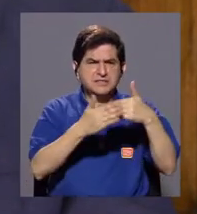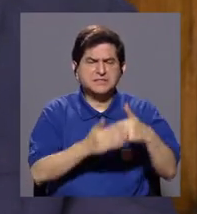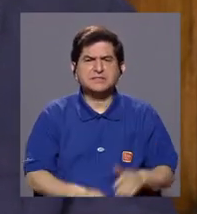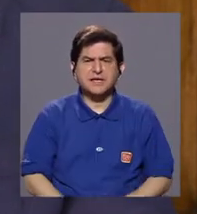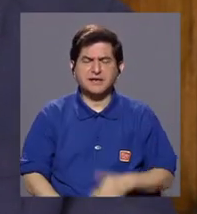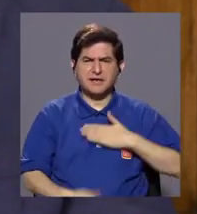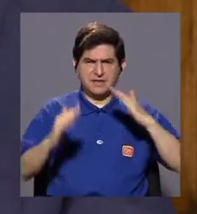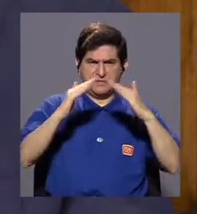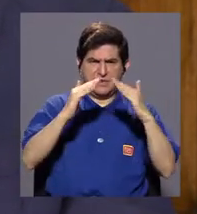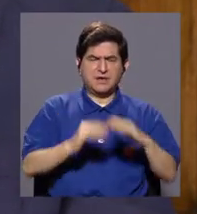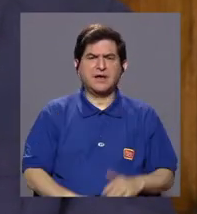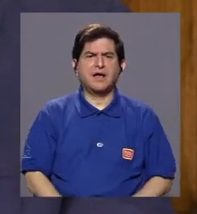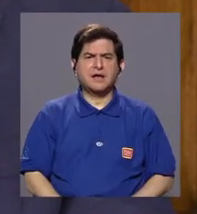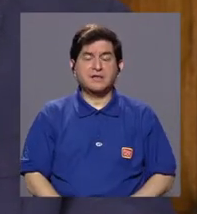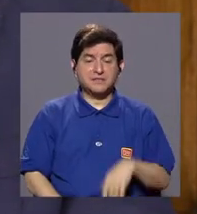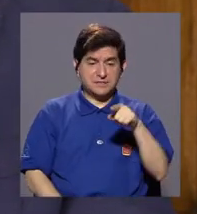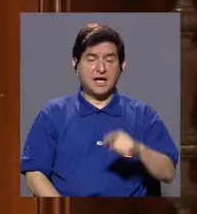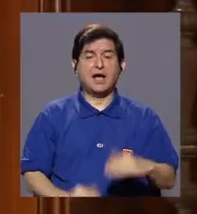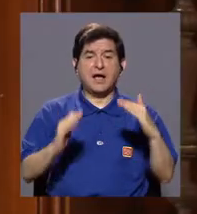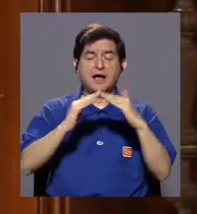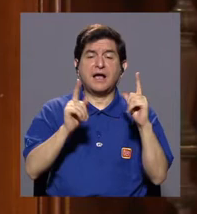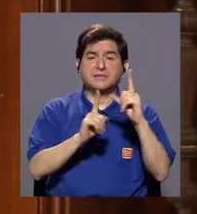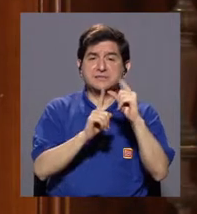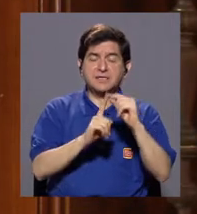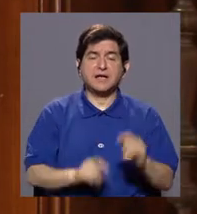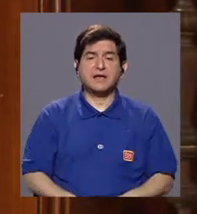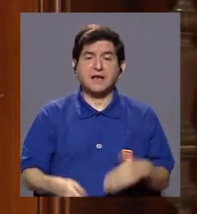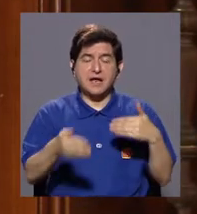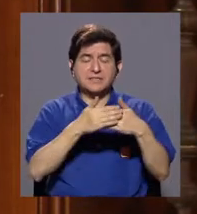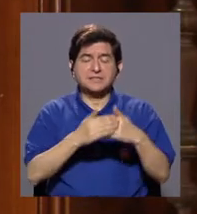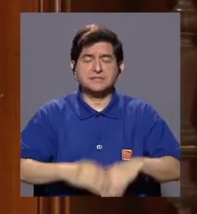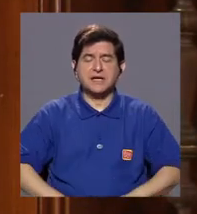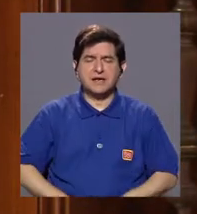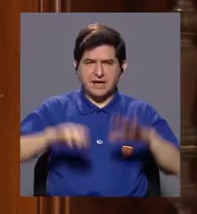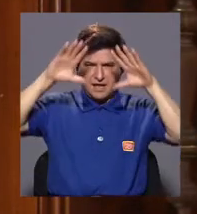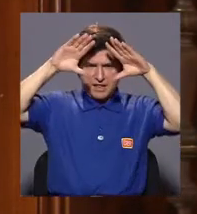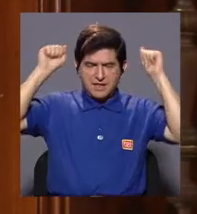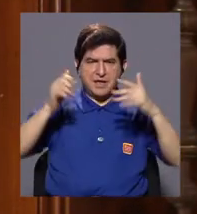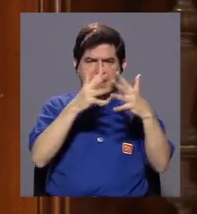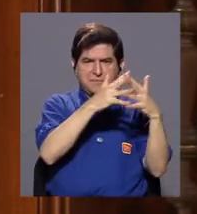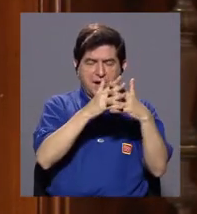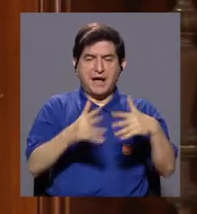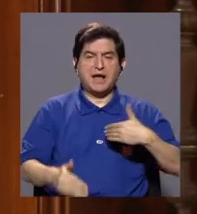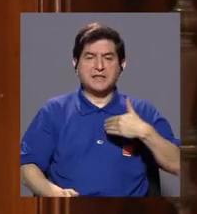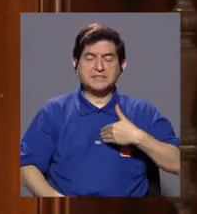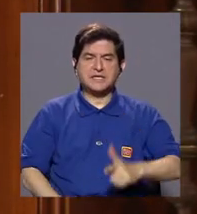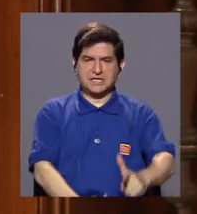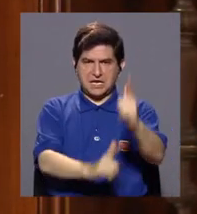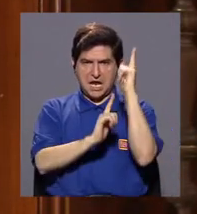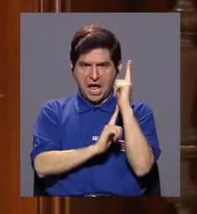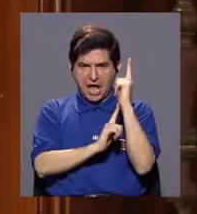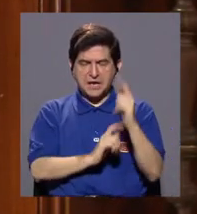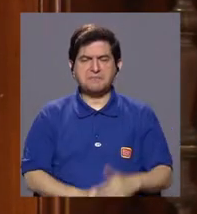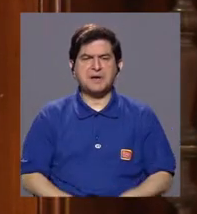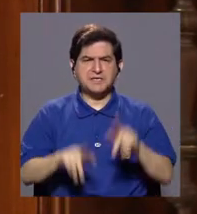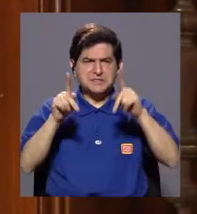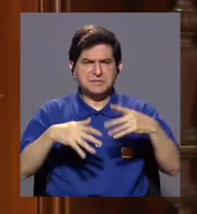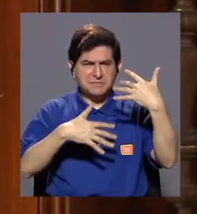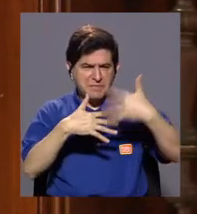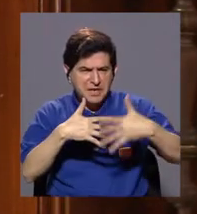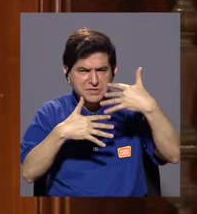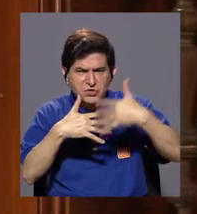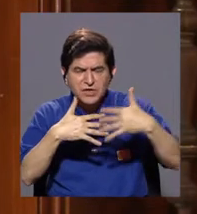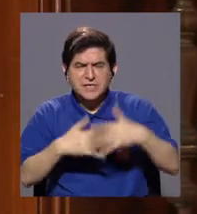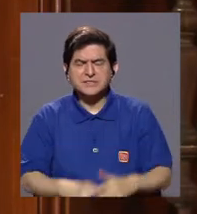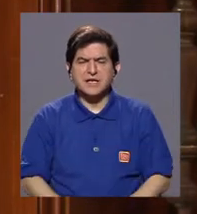habían casas alquiladas por la embajada norteamericana, donde habían armas, donde habían heridos de